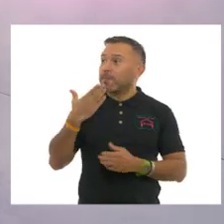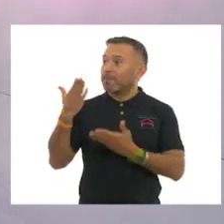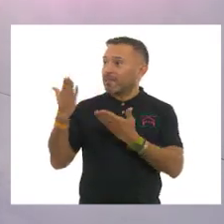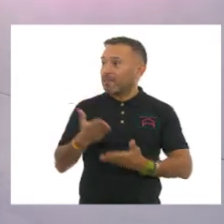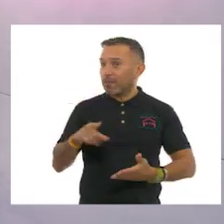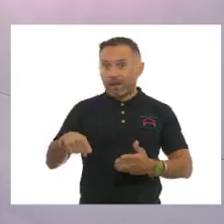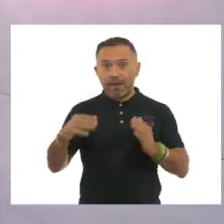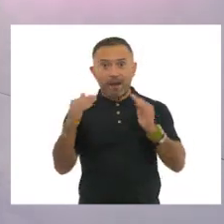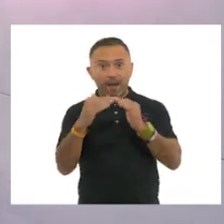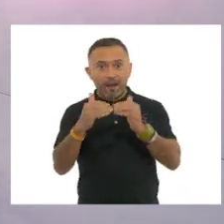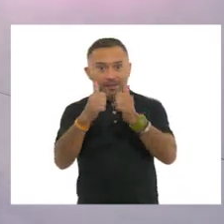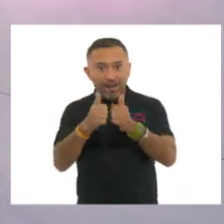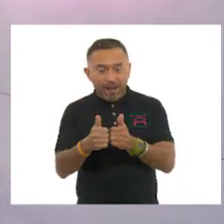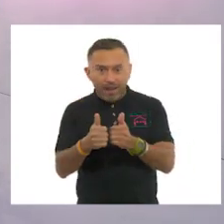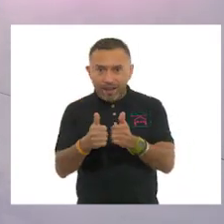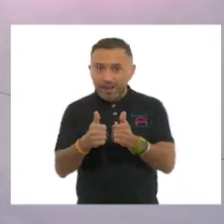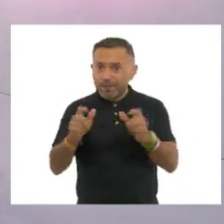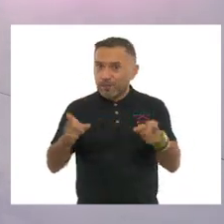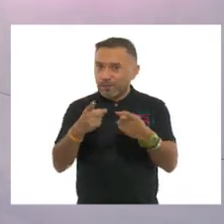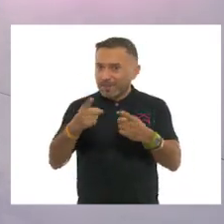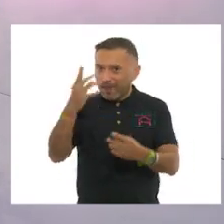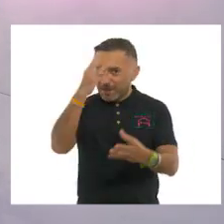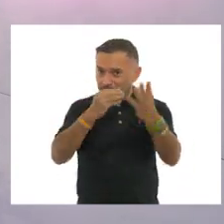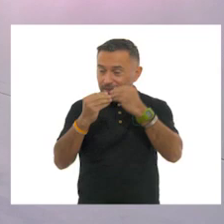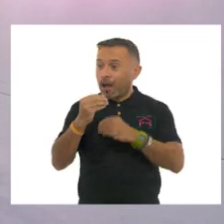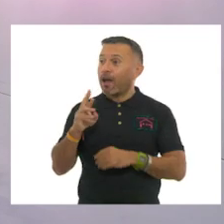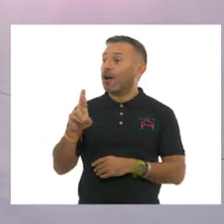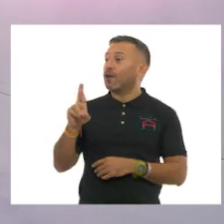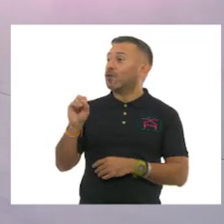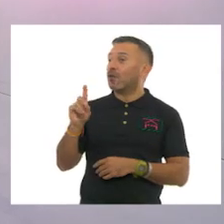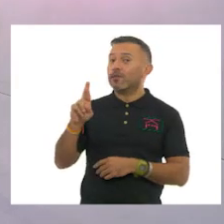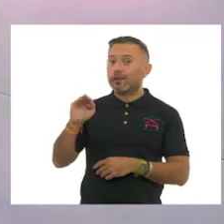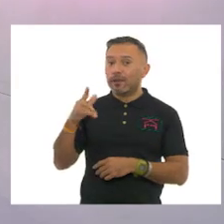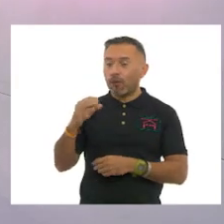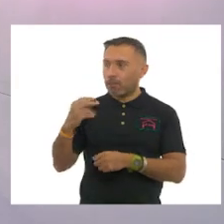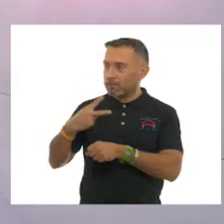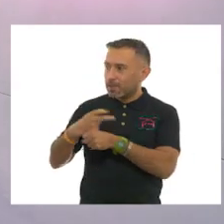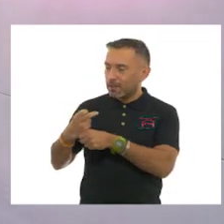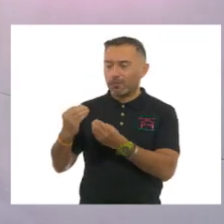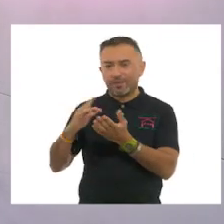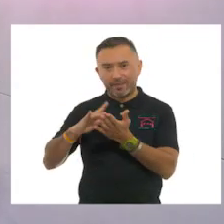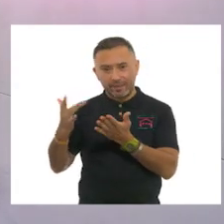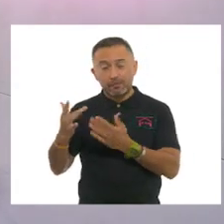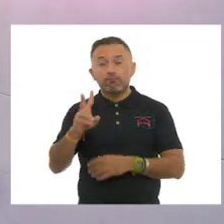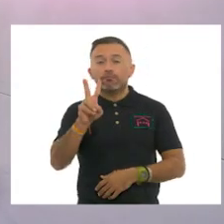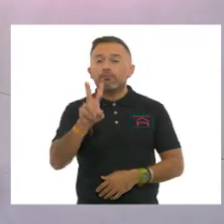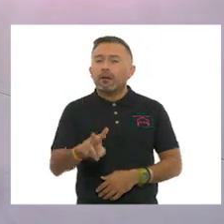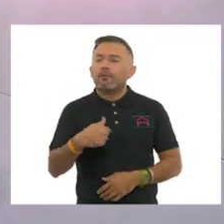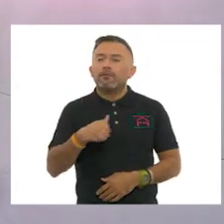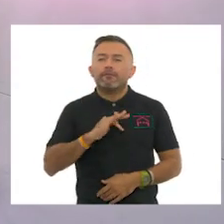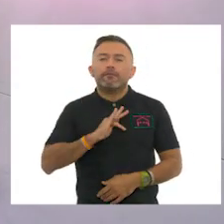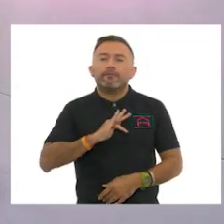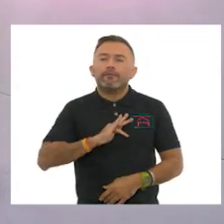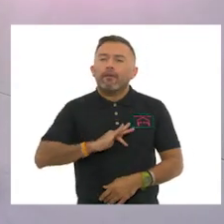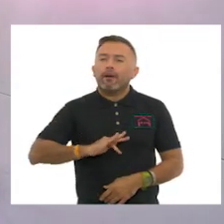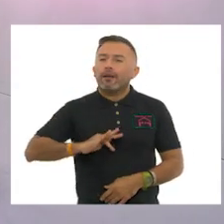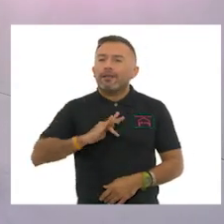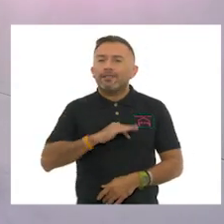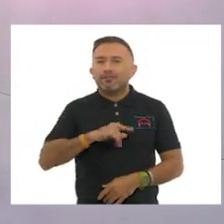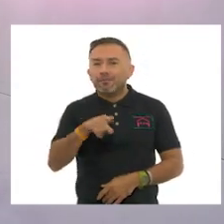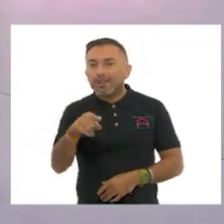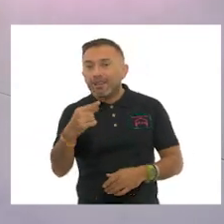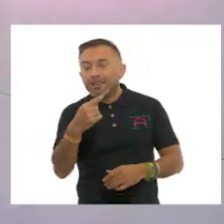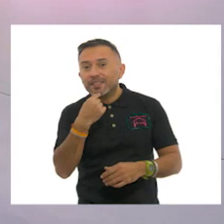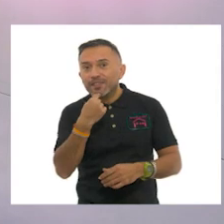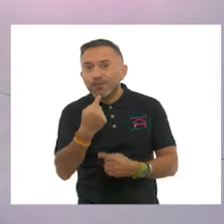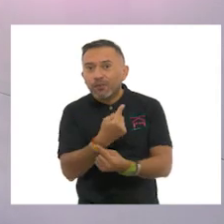en Casa. Gracias, Rodrigo. Gracias por la invitación. Estoy muy, muy, muy feliz de poder llegar a casita donde están los